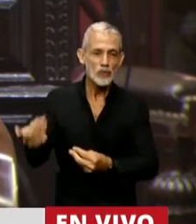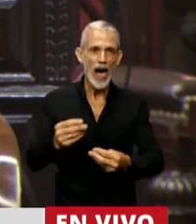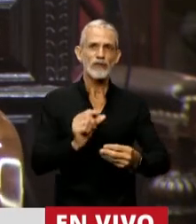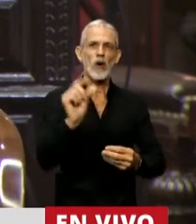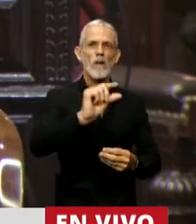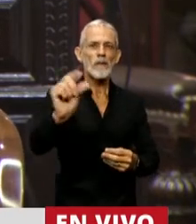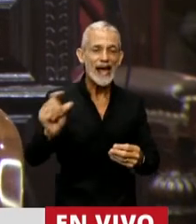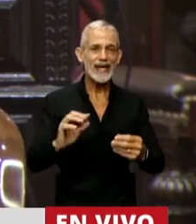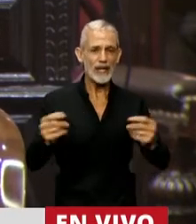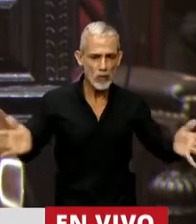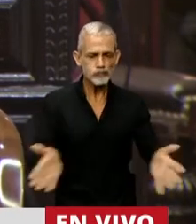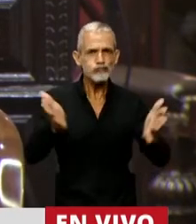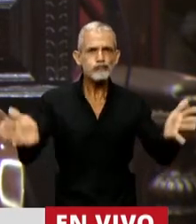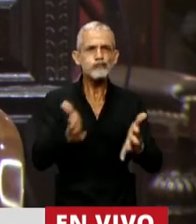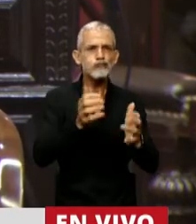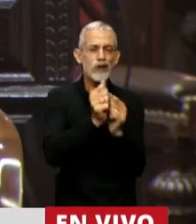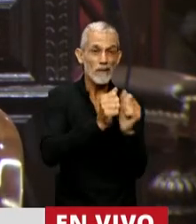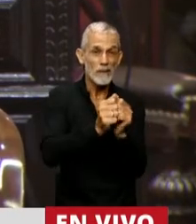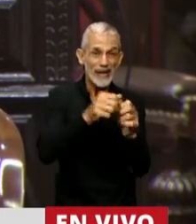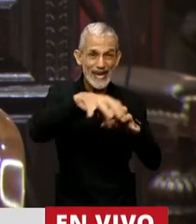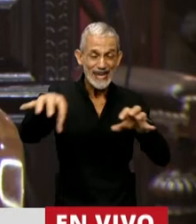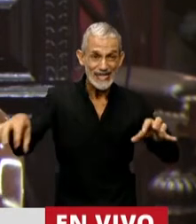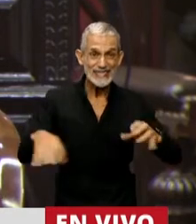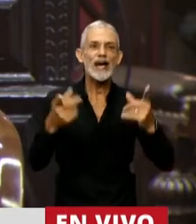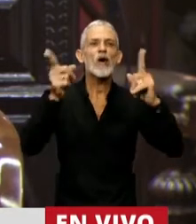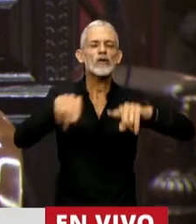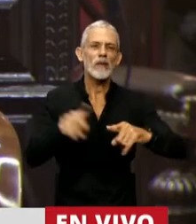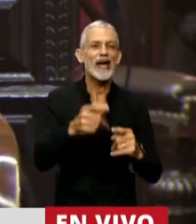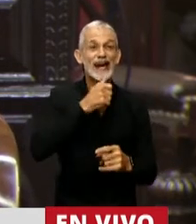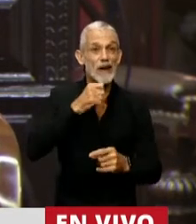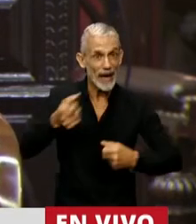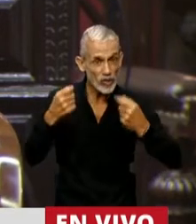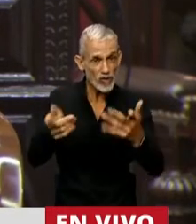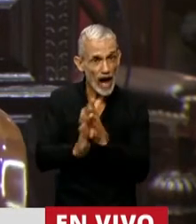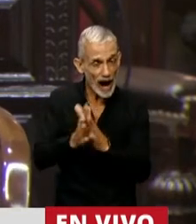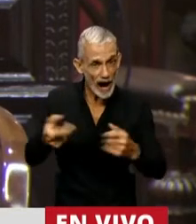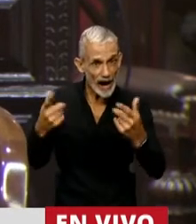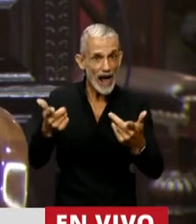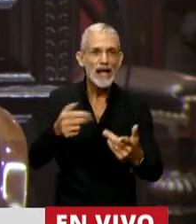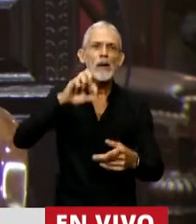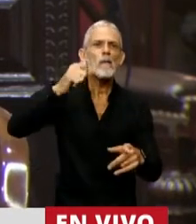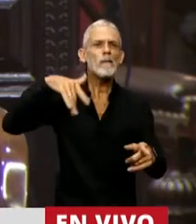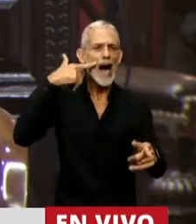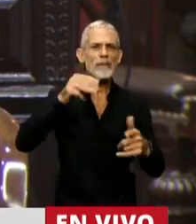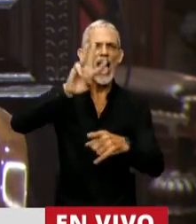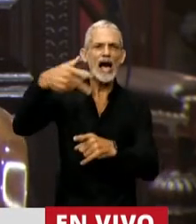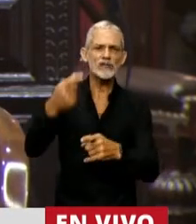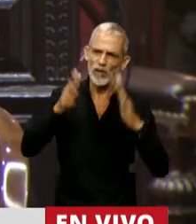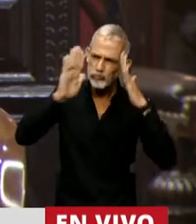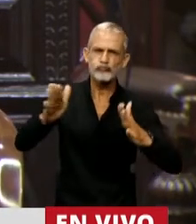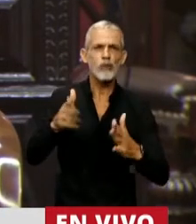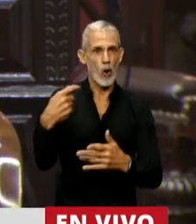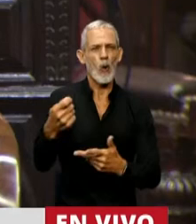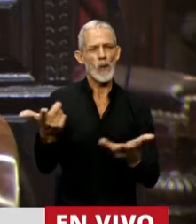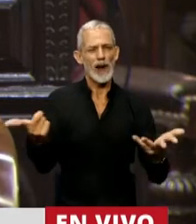crédito, impulsando de vuelta los medicamentos, de vuelta tenemos un PAMI y un ANSES que se ocupan de los jubilados.